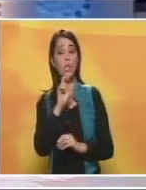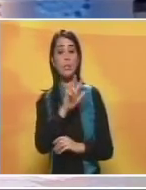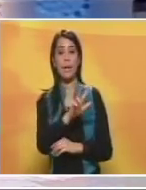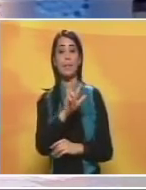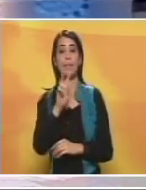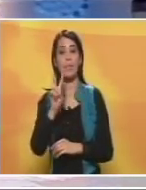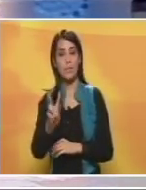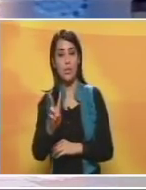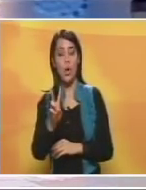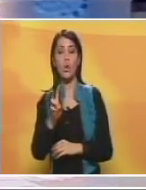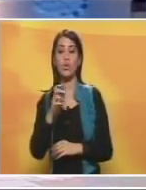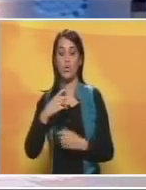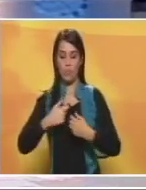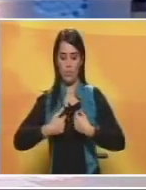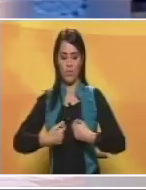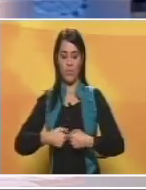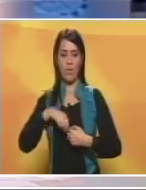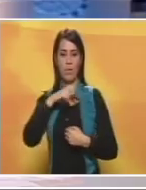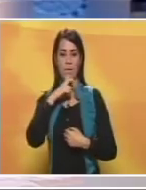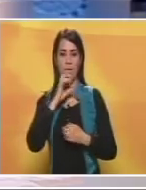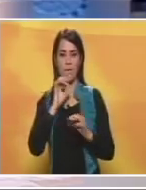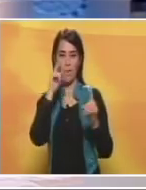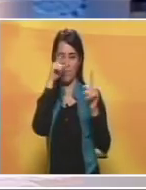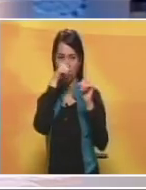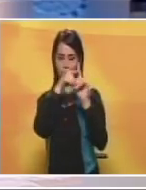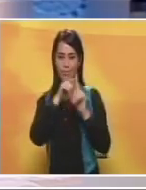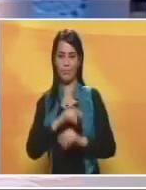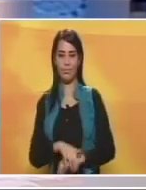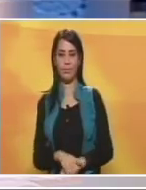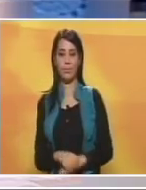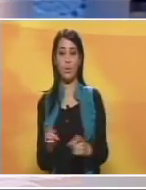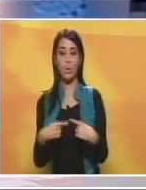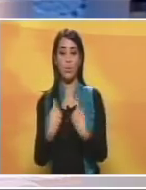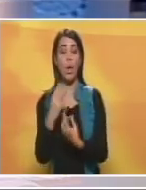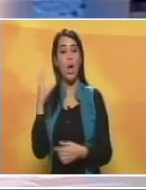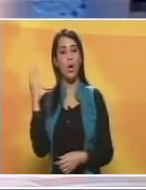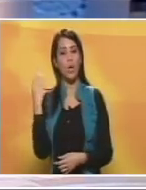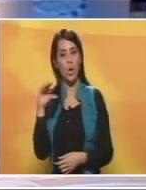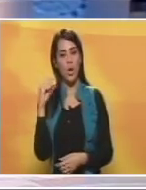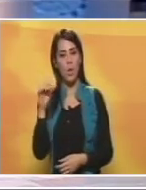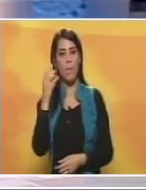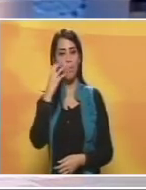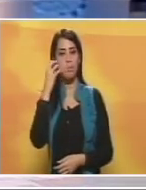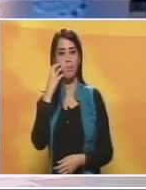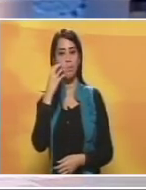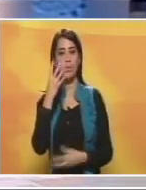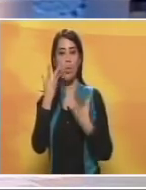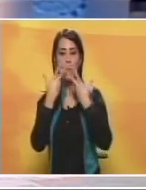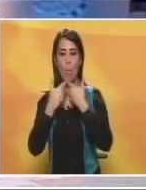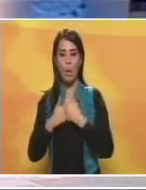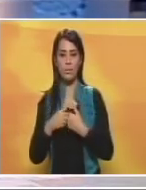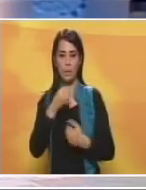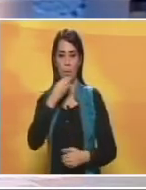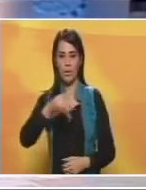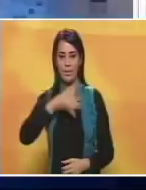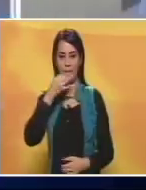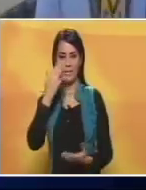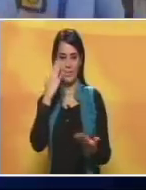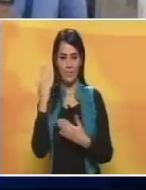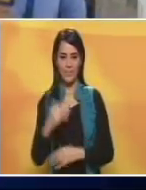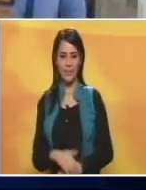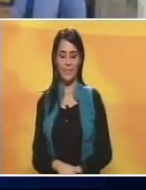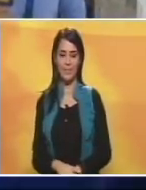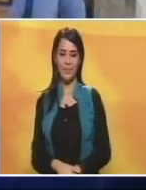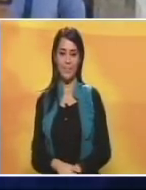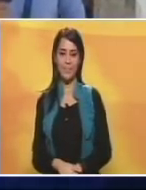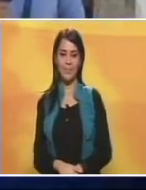medallas doradas puestas como objetivo. Desde Barranquilla, Gregorio Rojas nos cuenta más. Hola, Gregorio, buenas tardes.